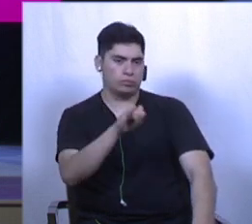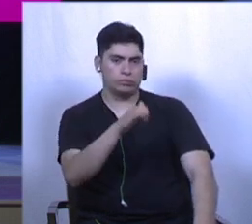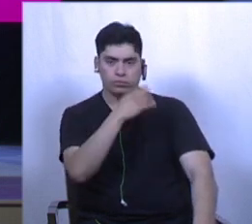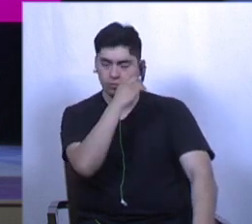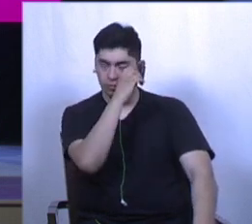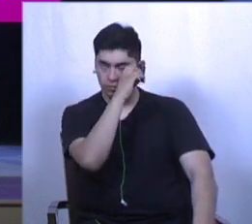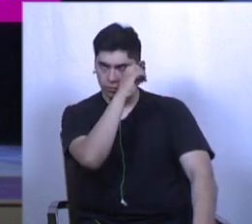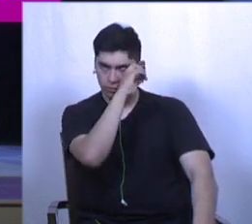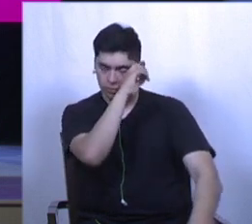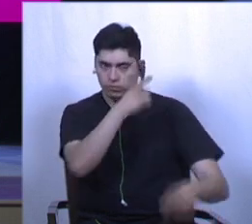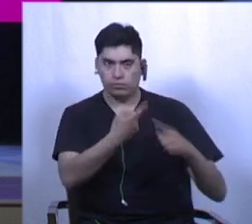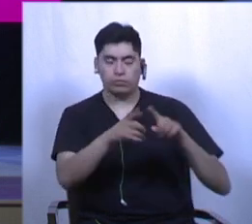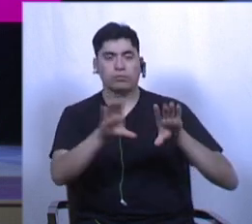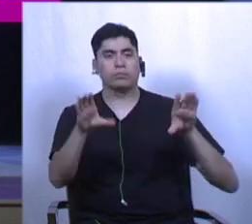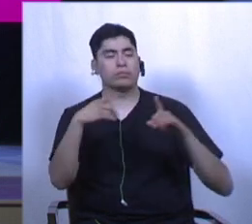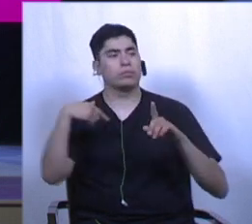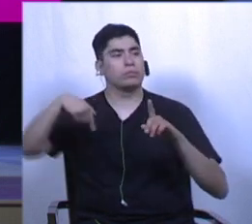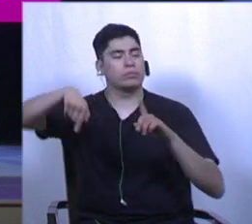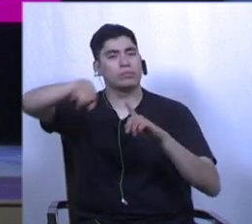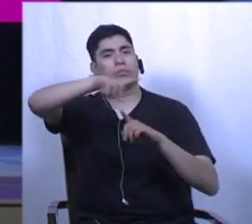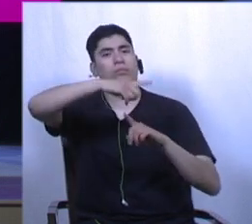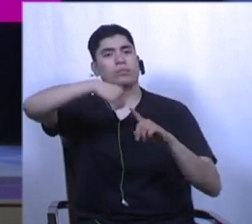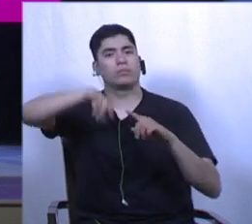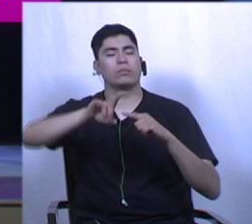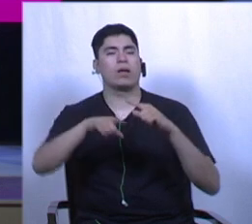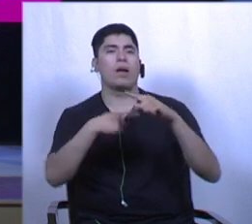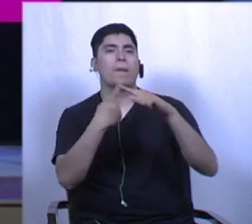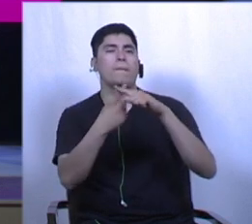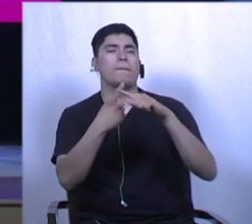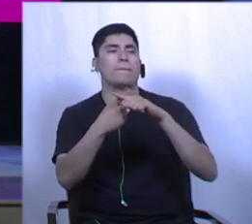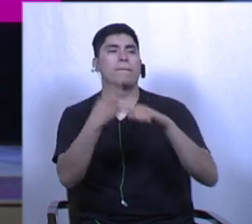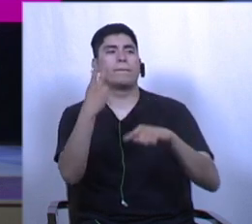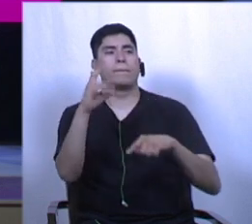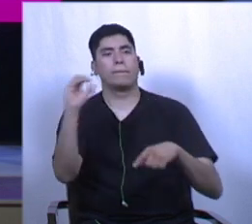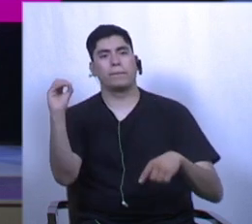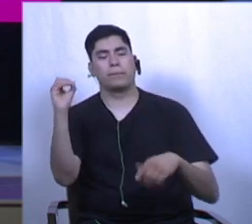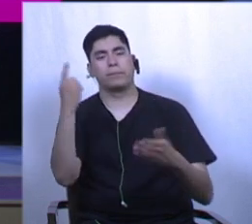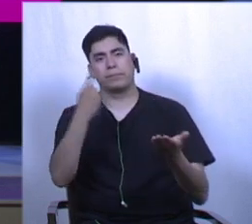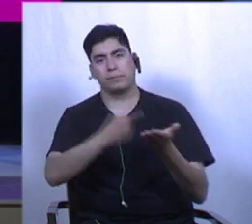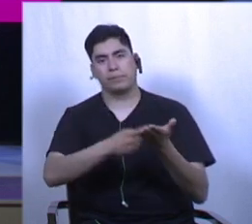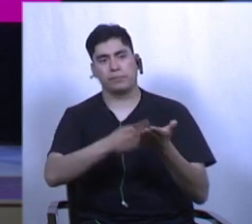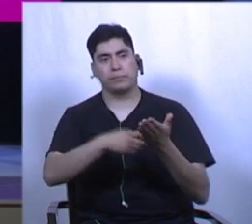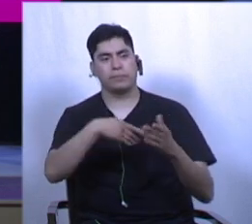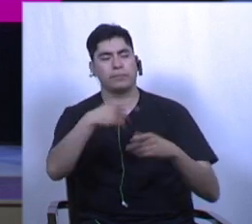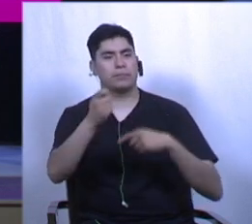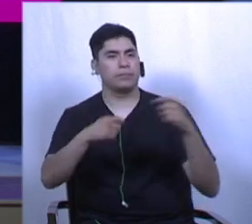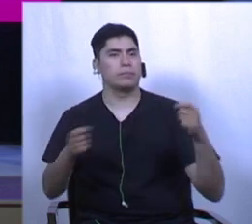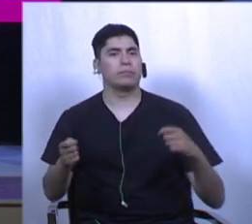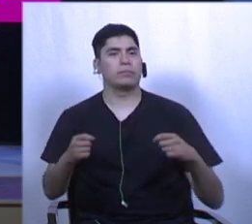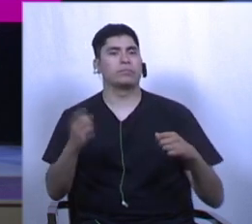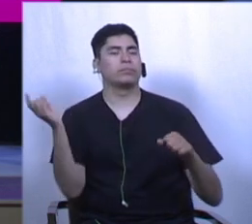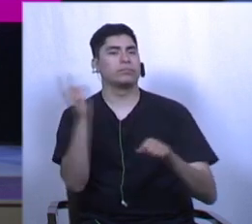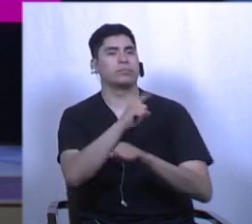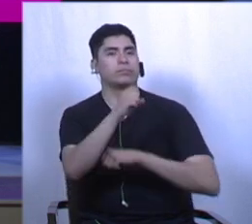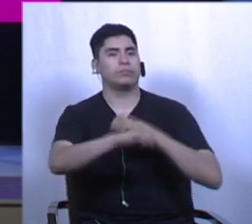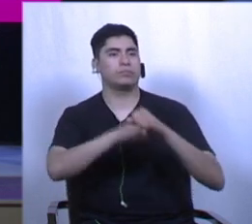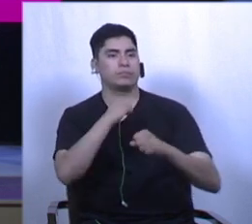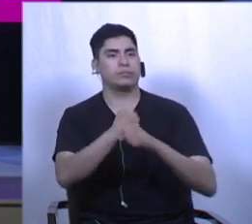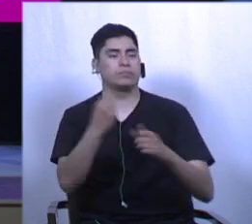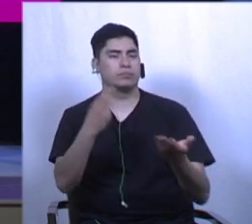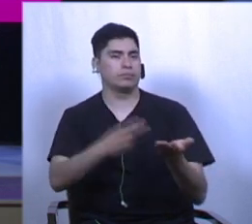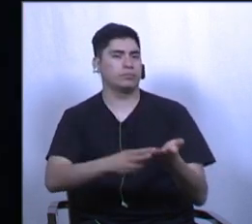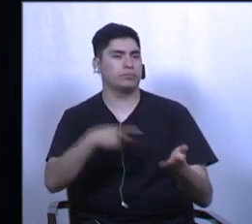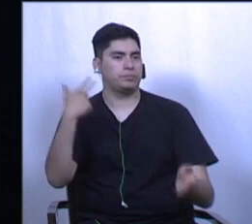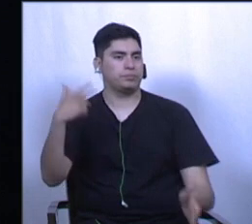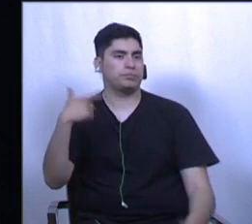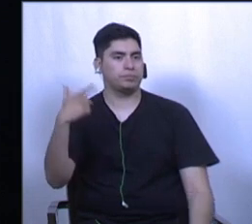distintos entornos con más de 20.000 secuencias. Y al final del año 2017 estamos hablando de